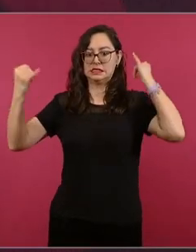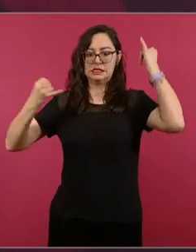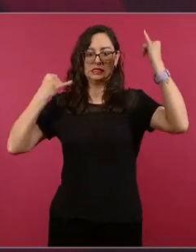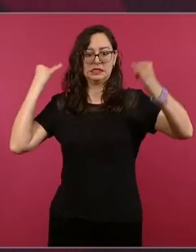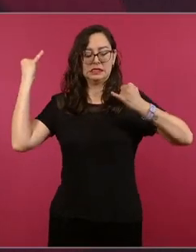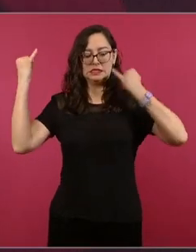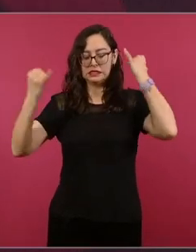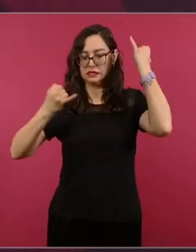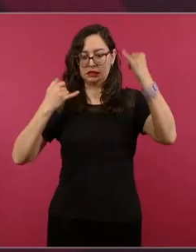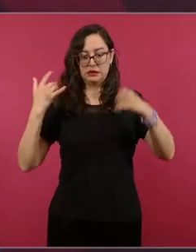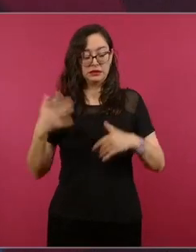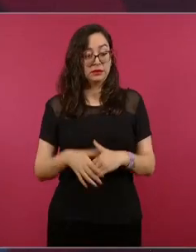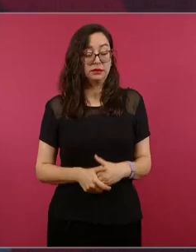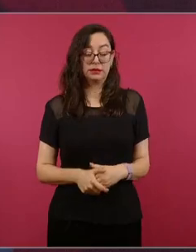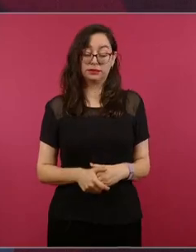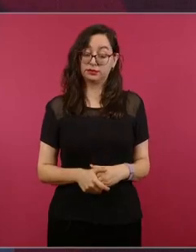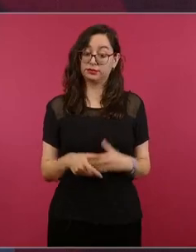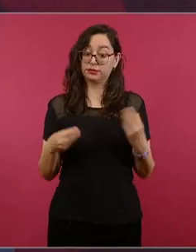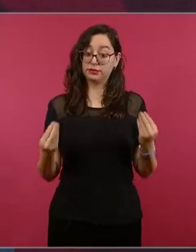mucho revuelo,